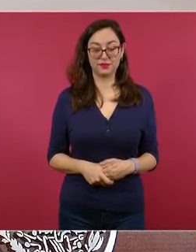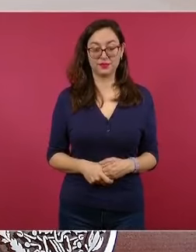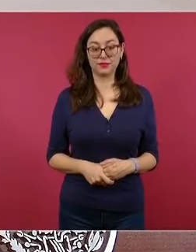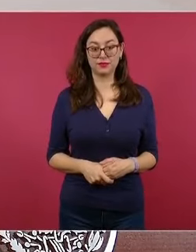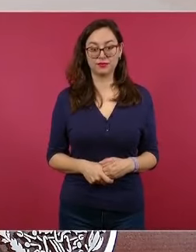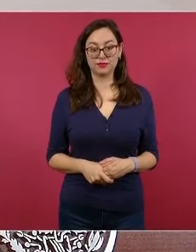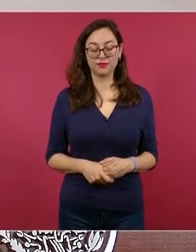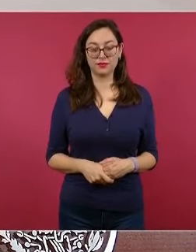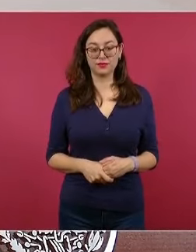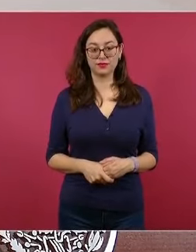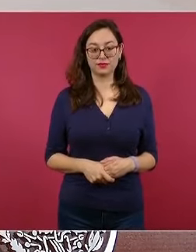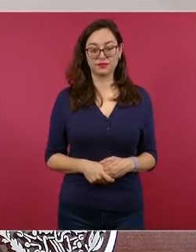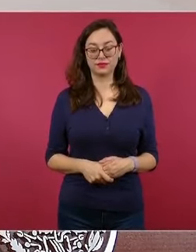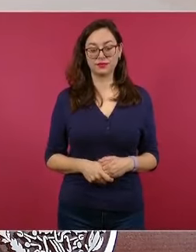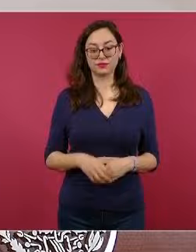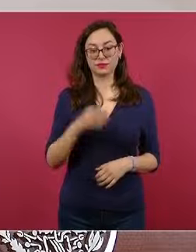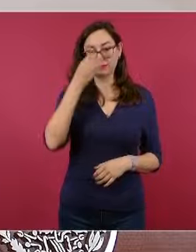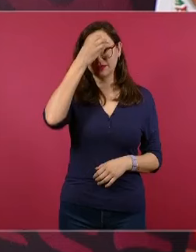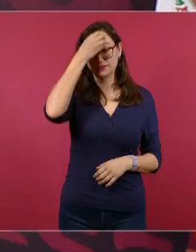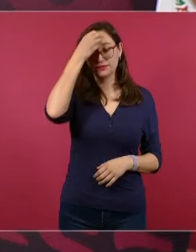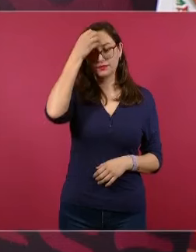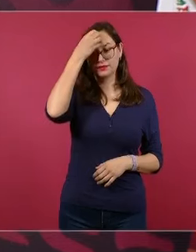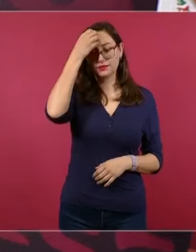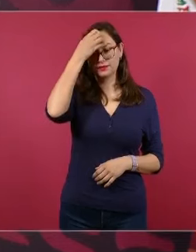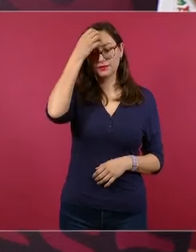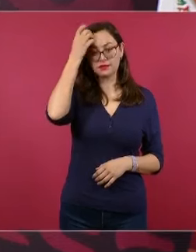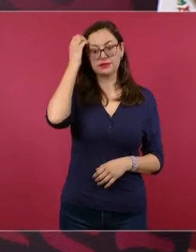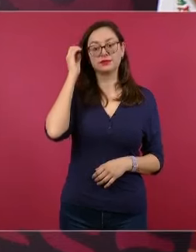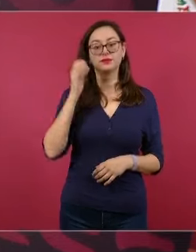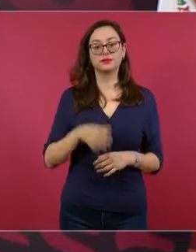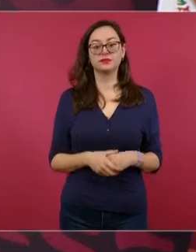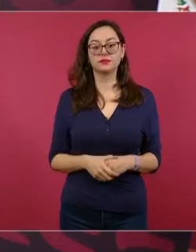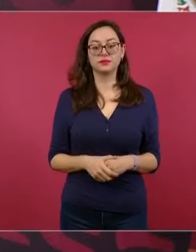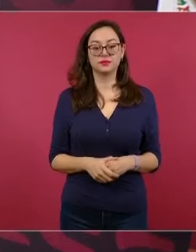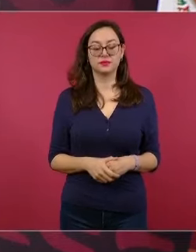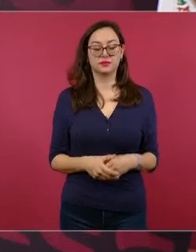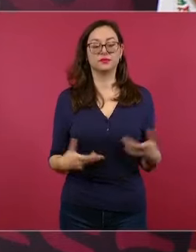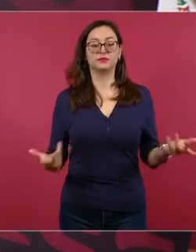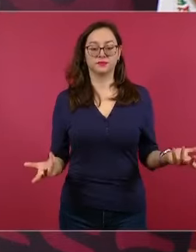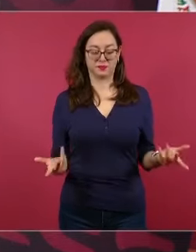unos porque no se les permite